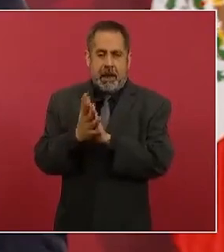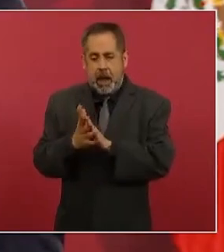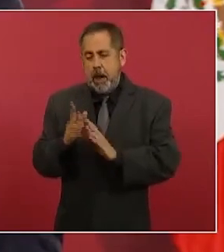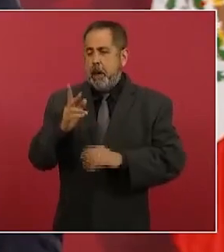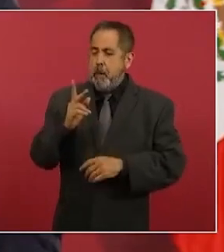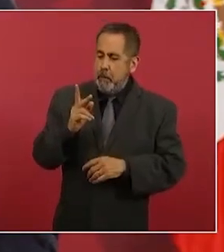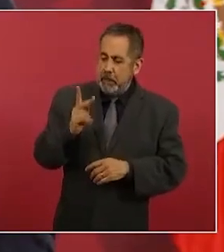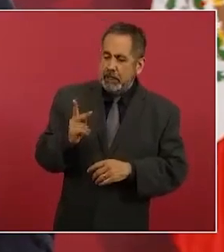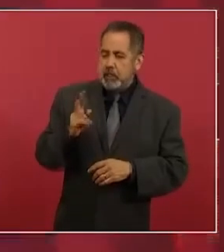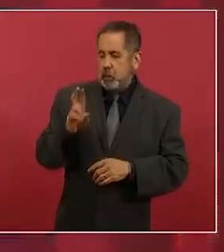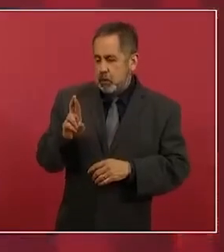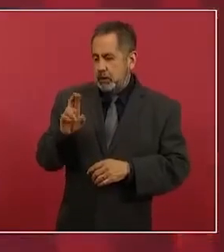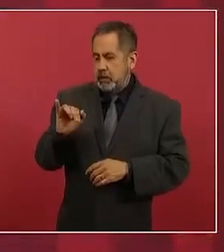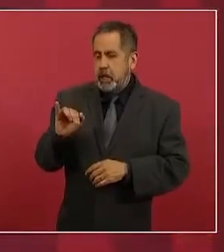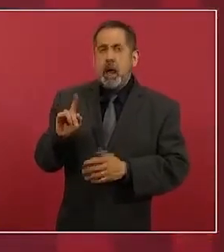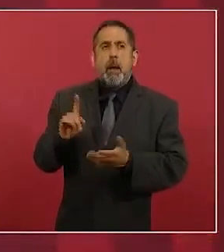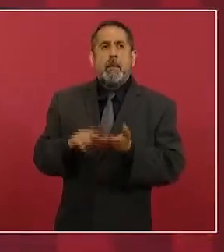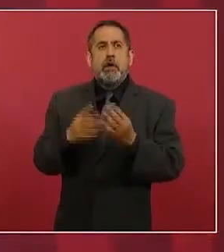Revolucionario Institucional,